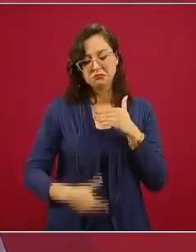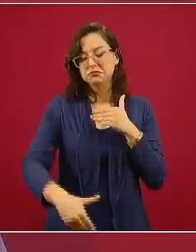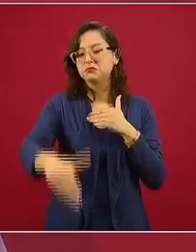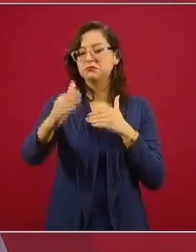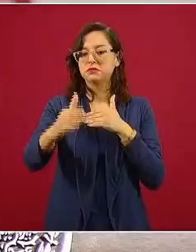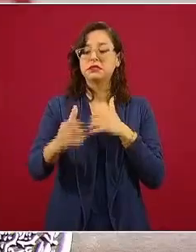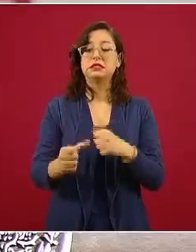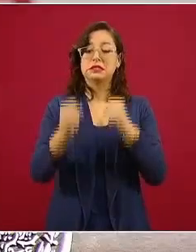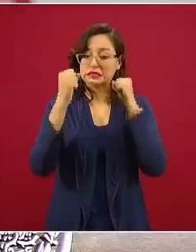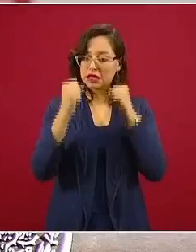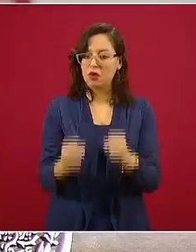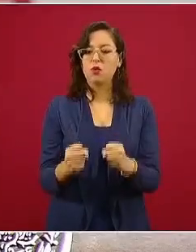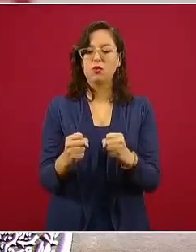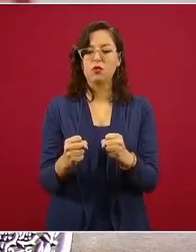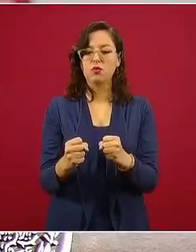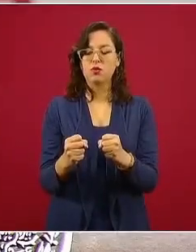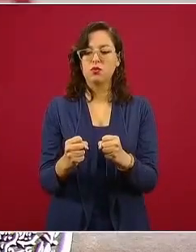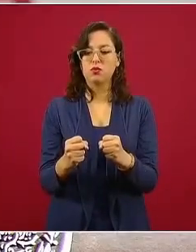comercial